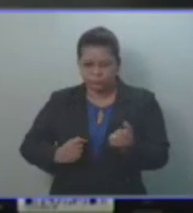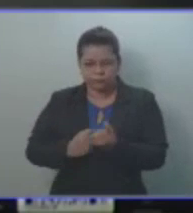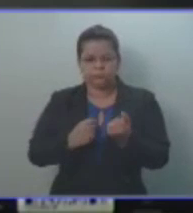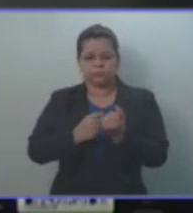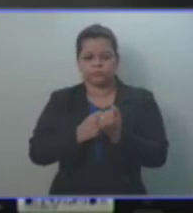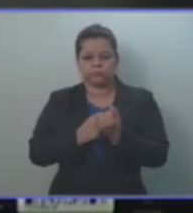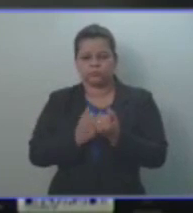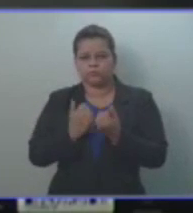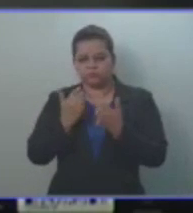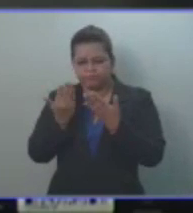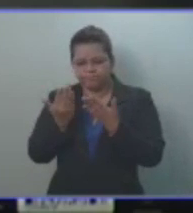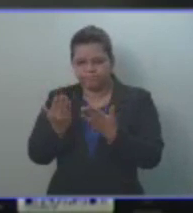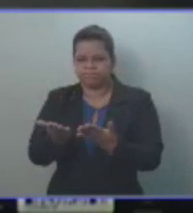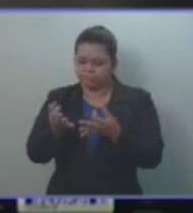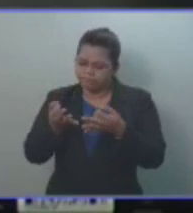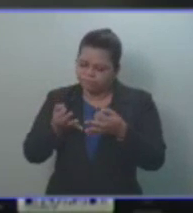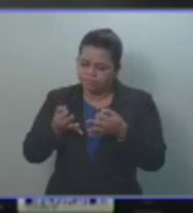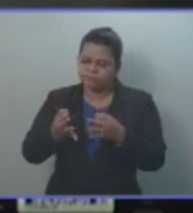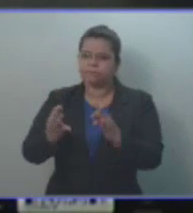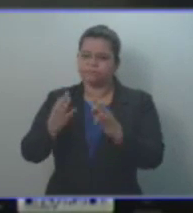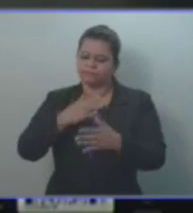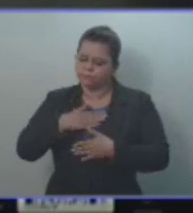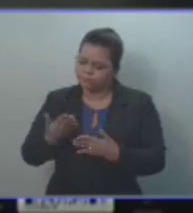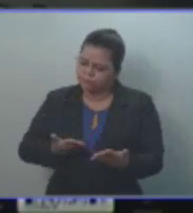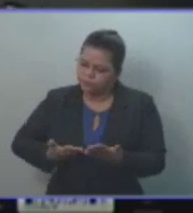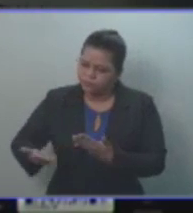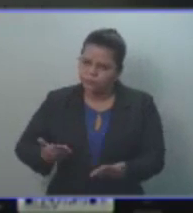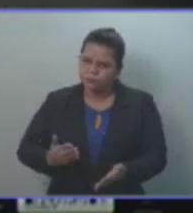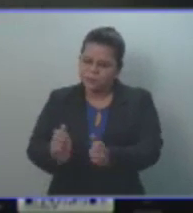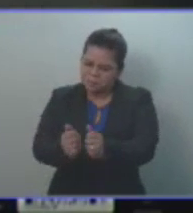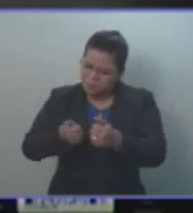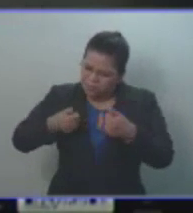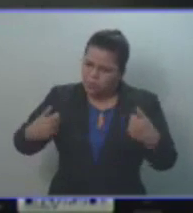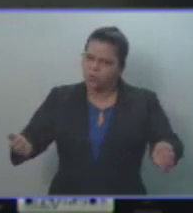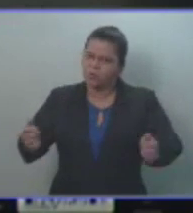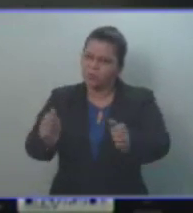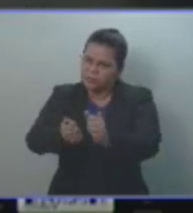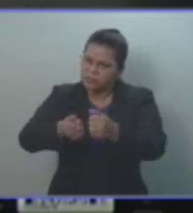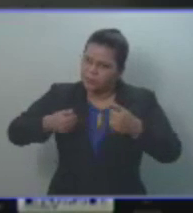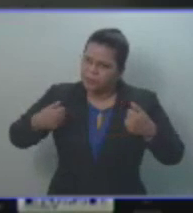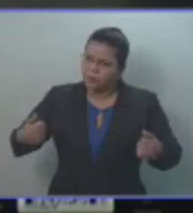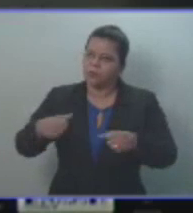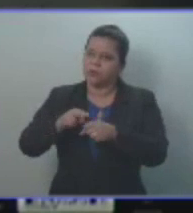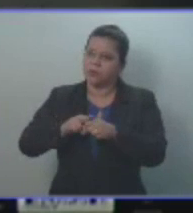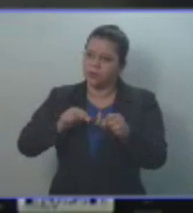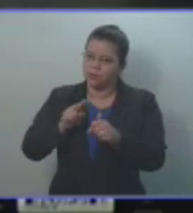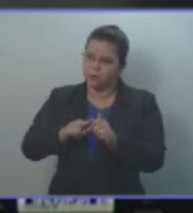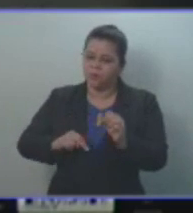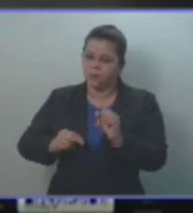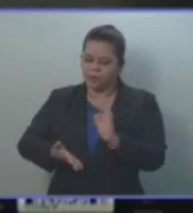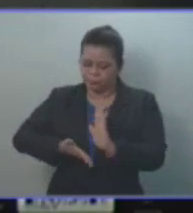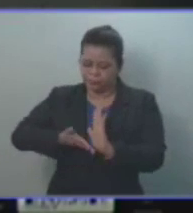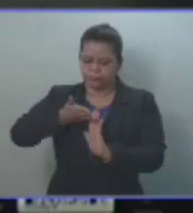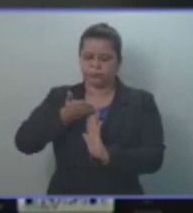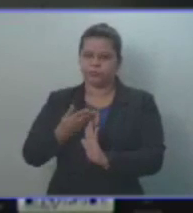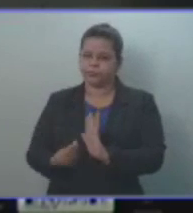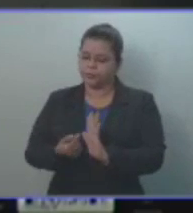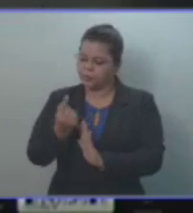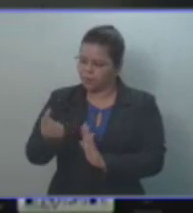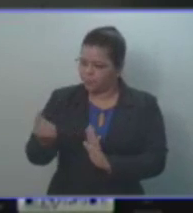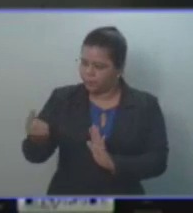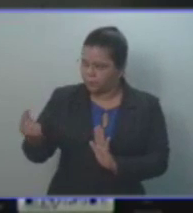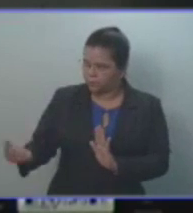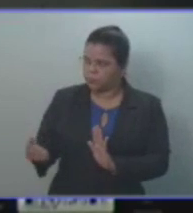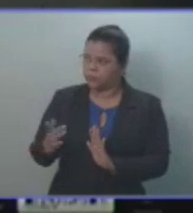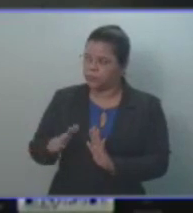que generosamente invierte millones y millones de dólares para el crecimiento del capital humano